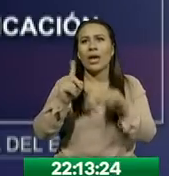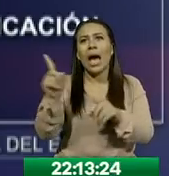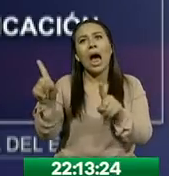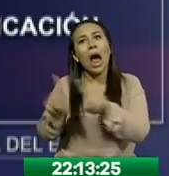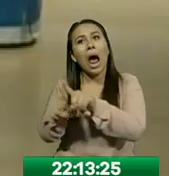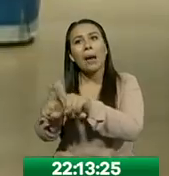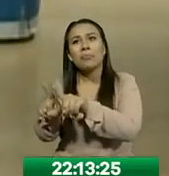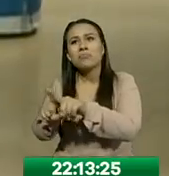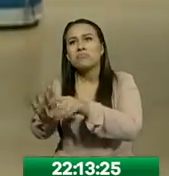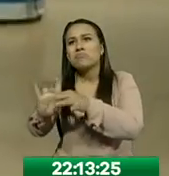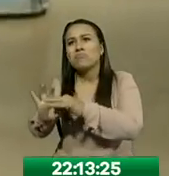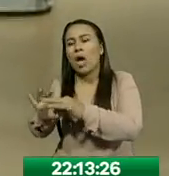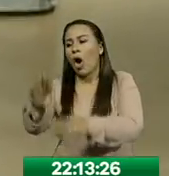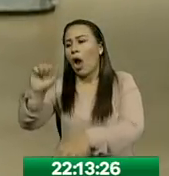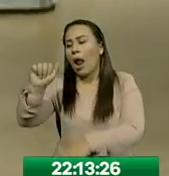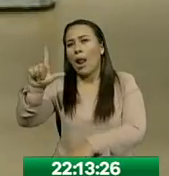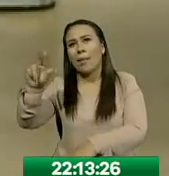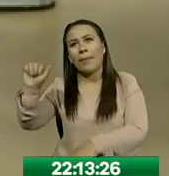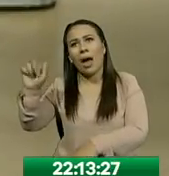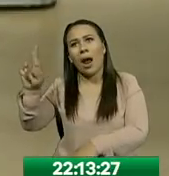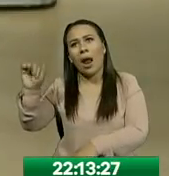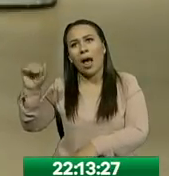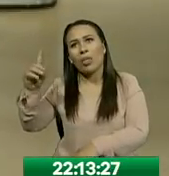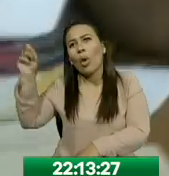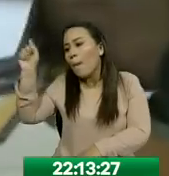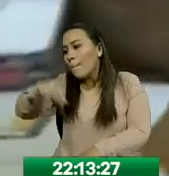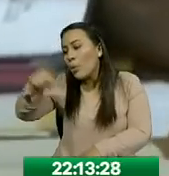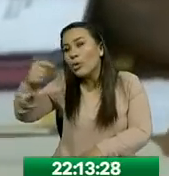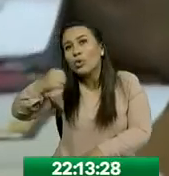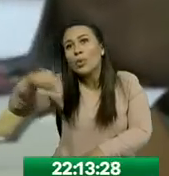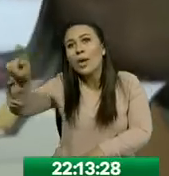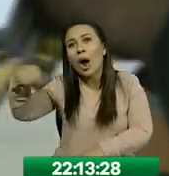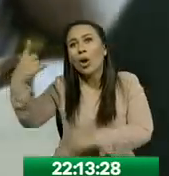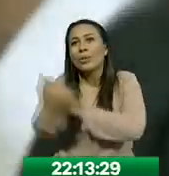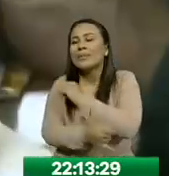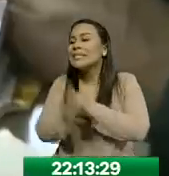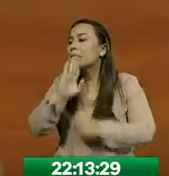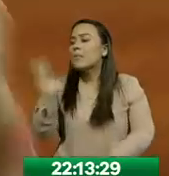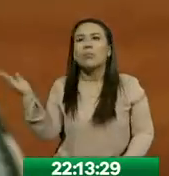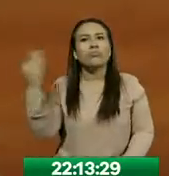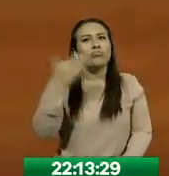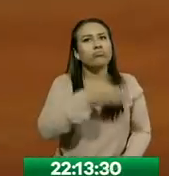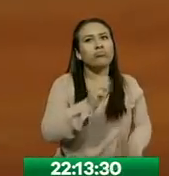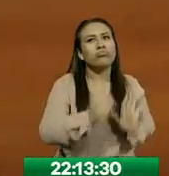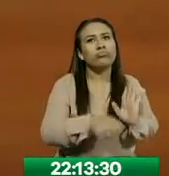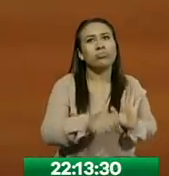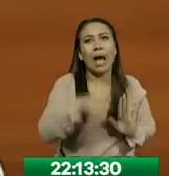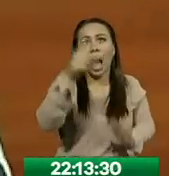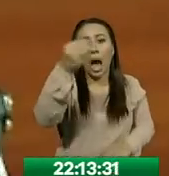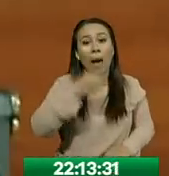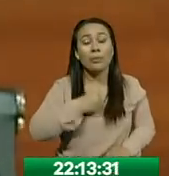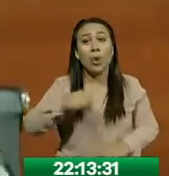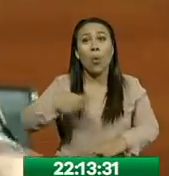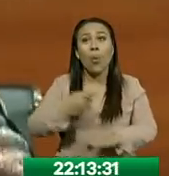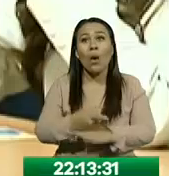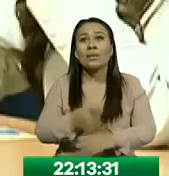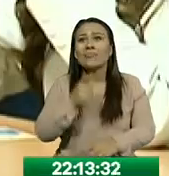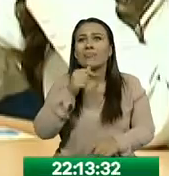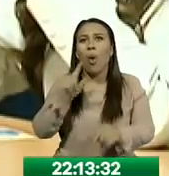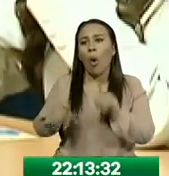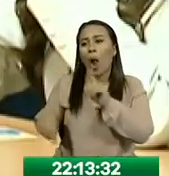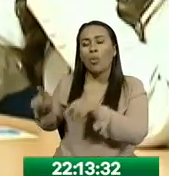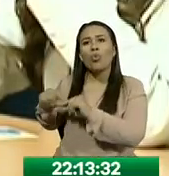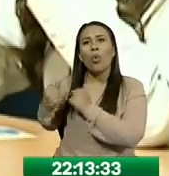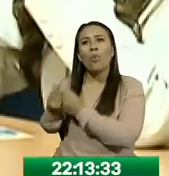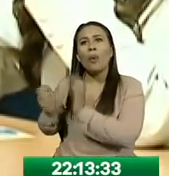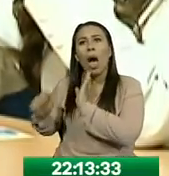Fernando Alvarado, se ordenó la prohibición de salida del país y la presentación diaria a la corte. La decisión de la magistrada fue rechazada por gran parte de la